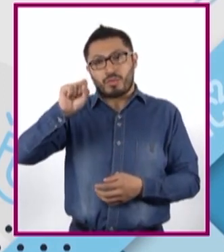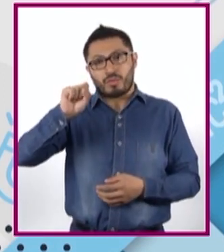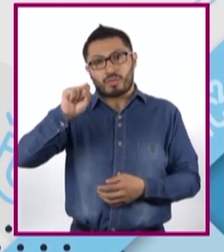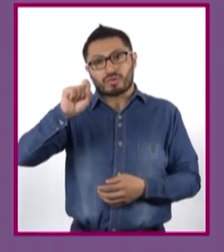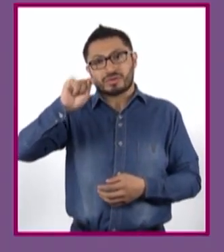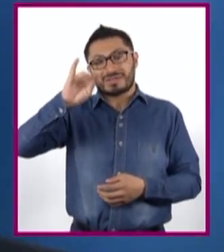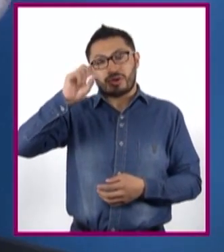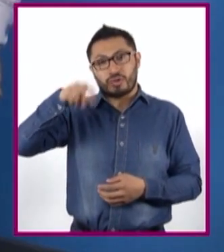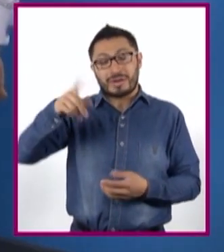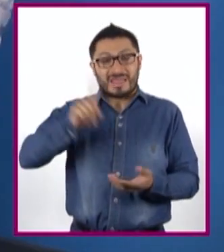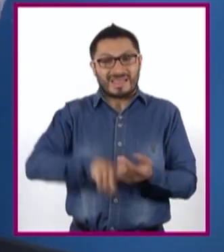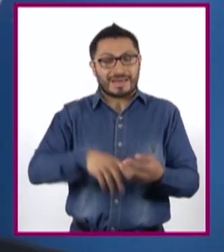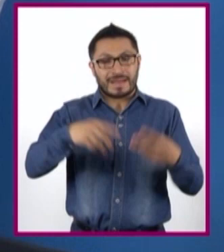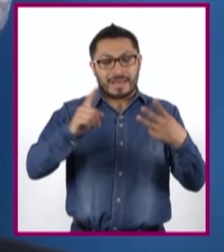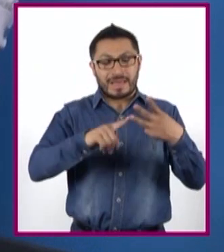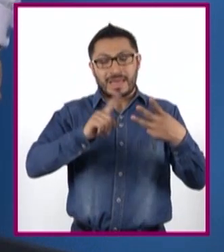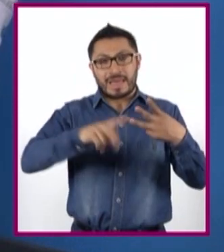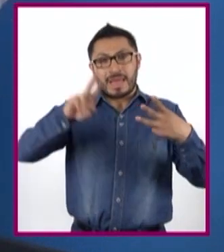reacción.